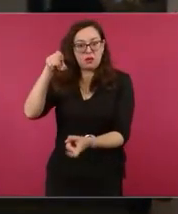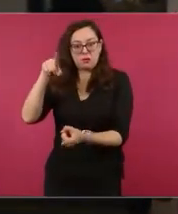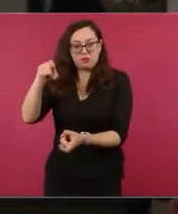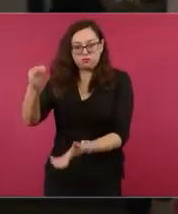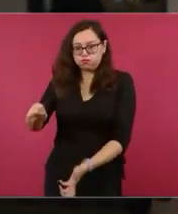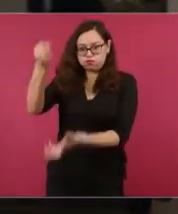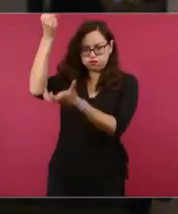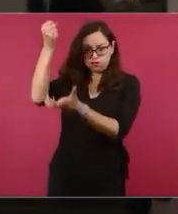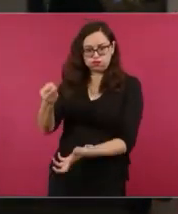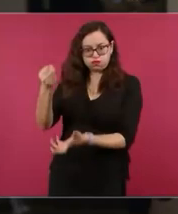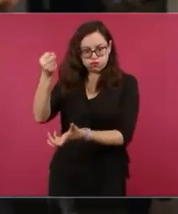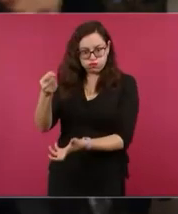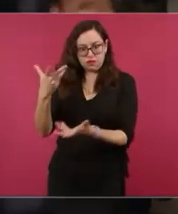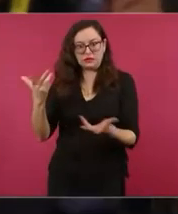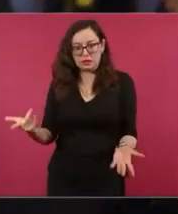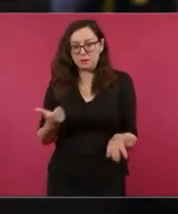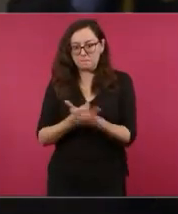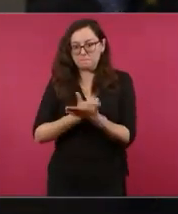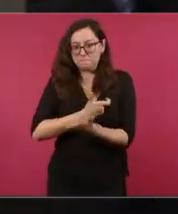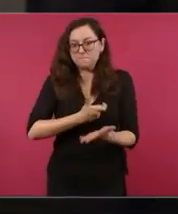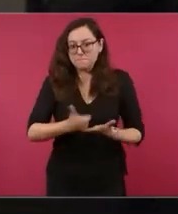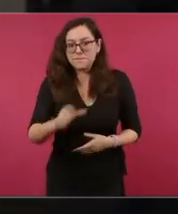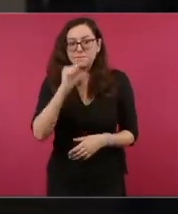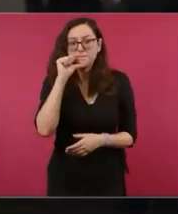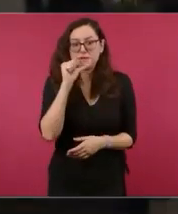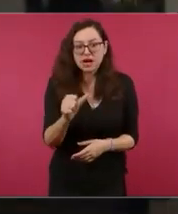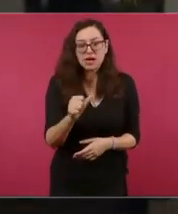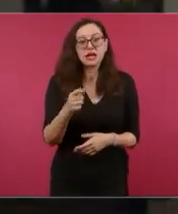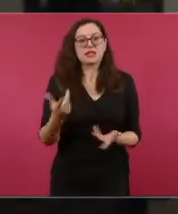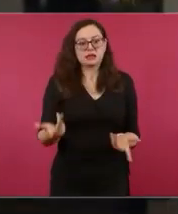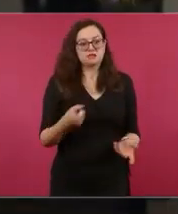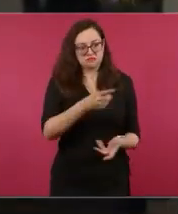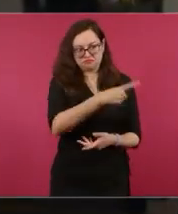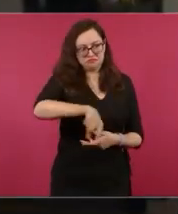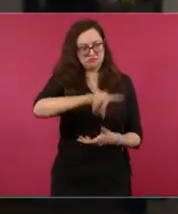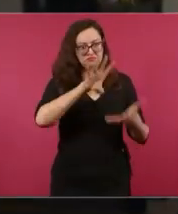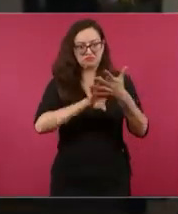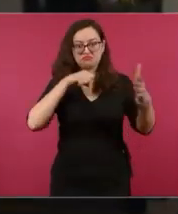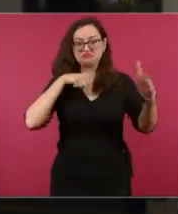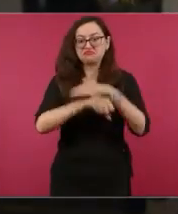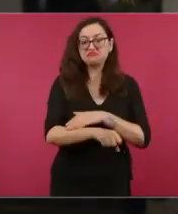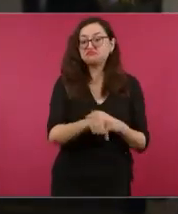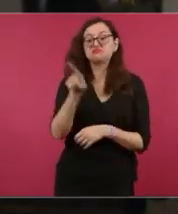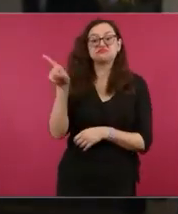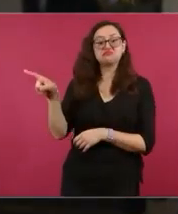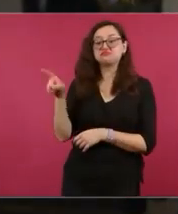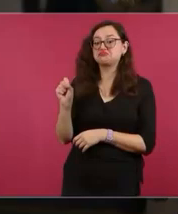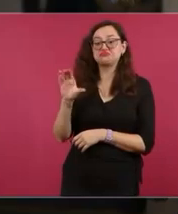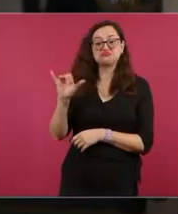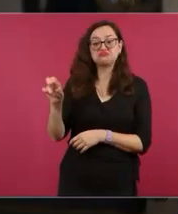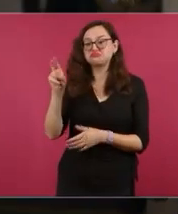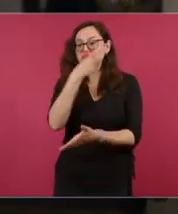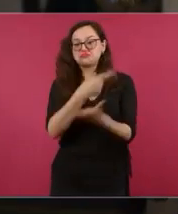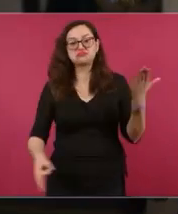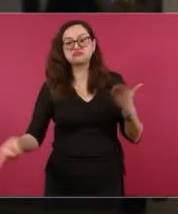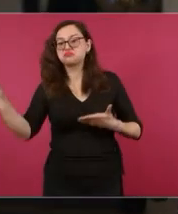factureras se utilizan para no pagar impuestos, para la evasión de impuestos. Otro tema importante es que echaron